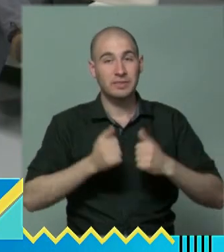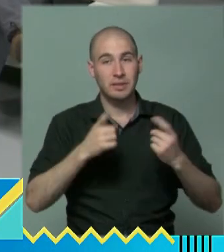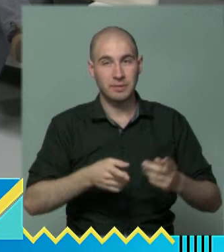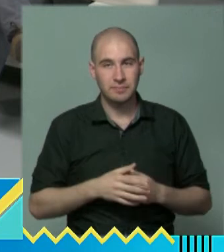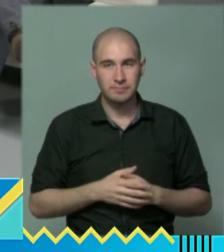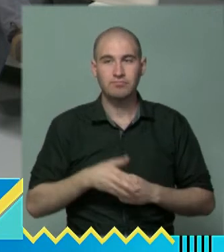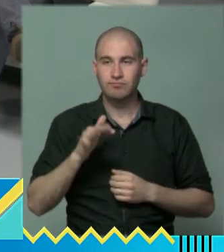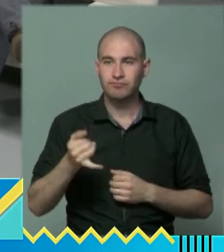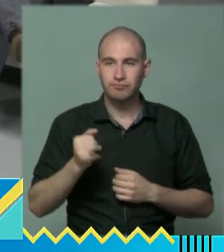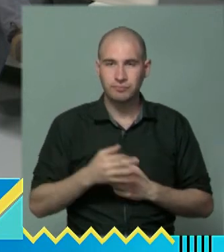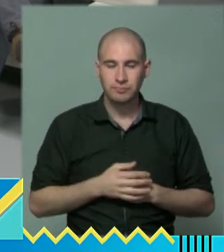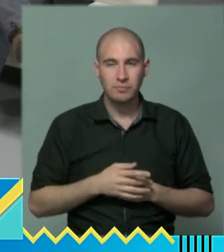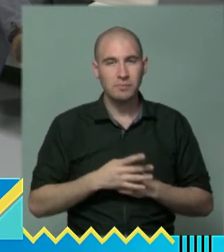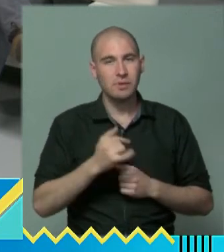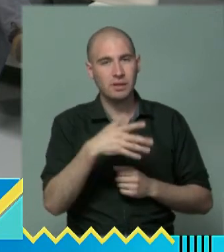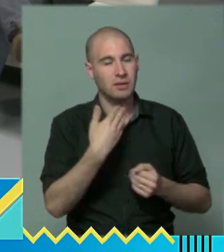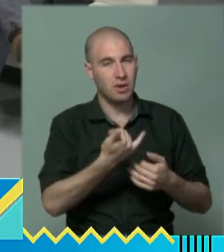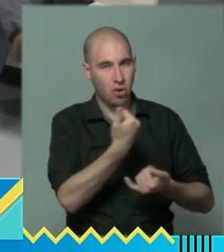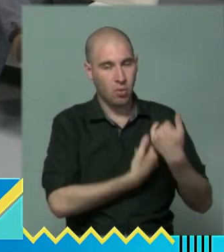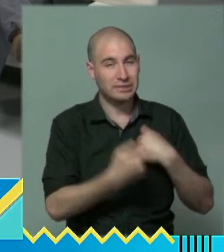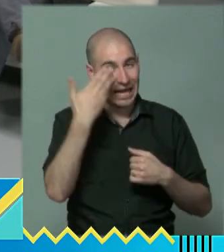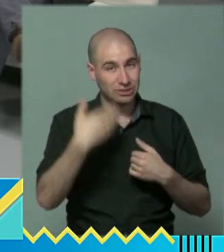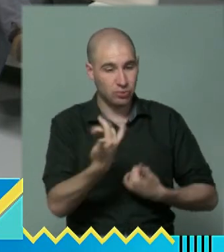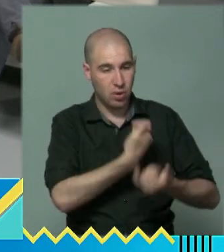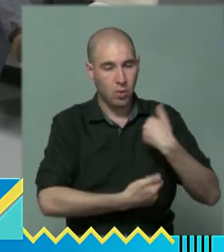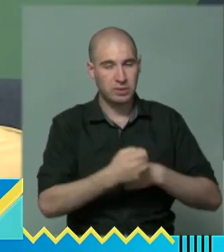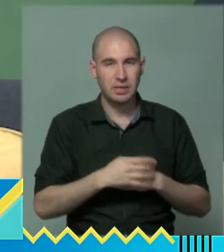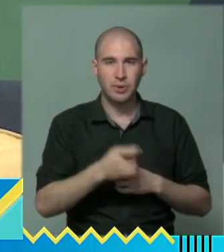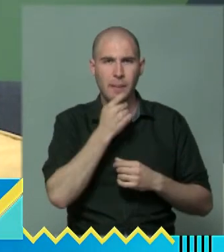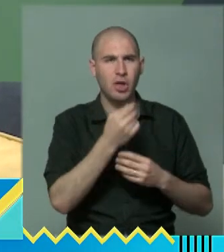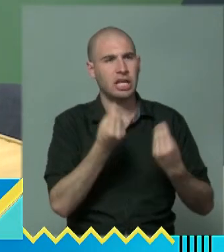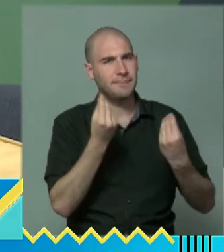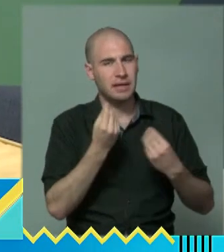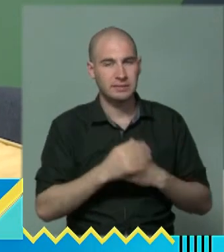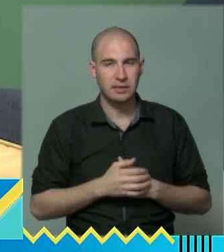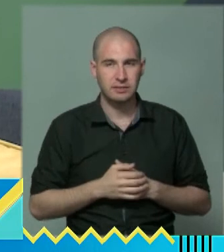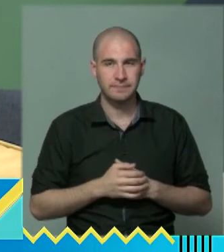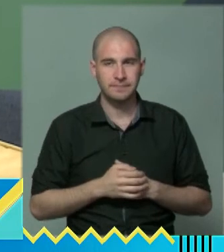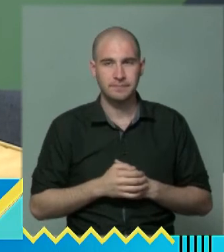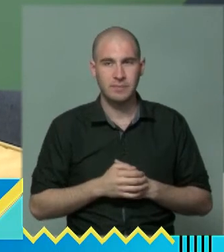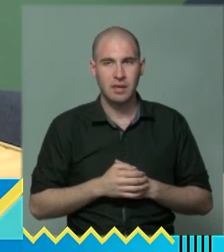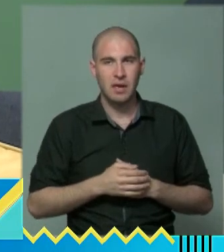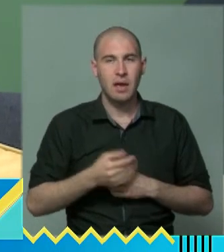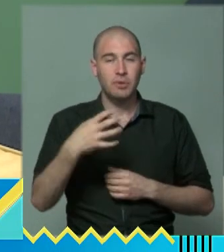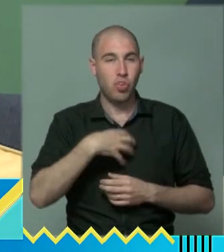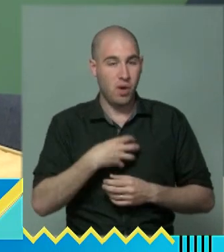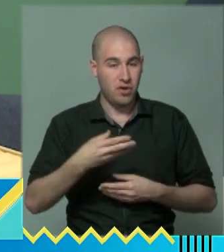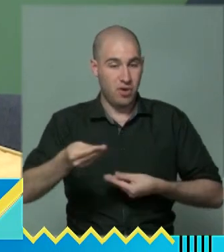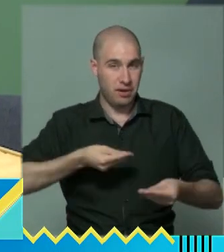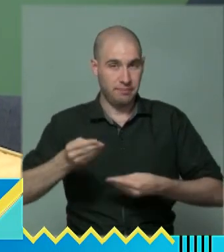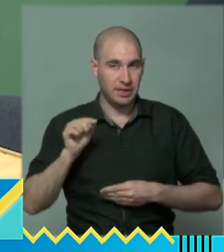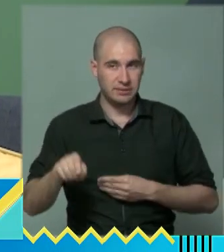Sí, seguramente. Sí. Bueno, recién Gastón mencionaba un caso, ¿no? Decir, ¿qué pasa cuando uno de los propietarios de la